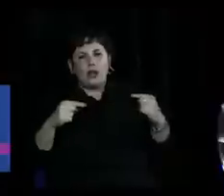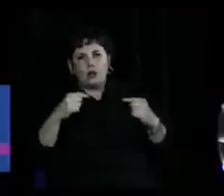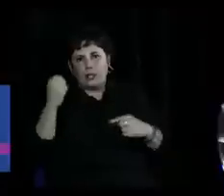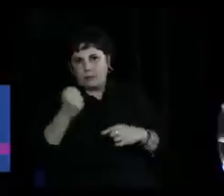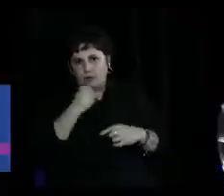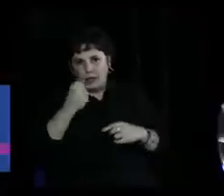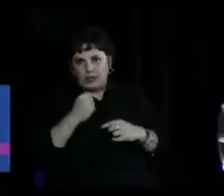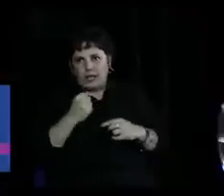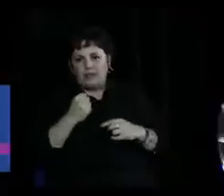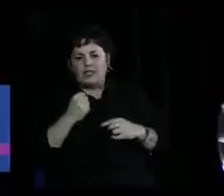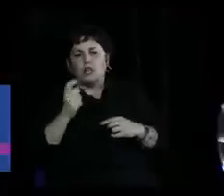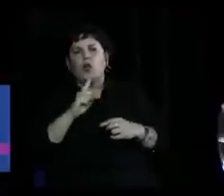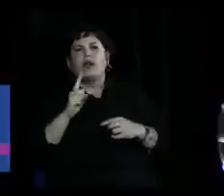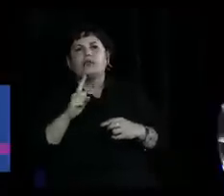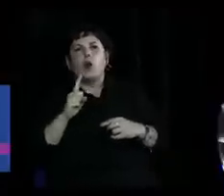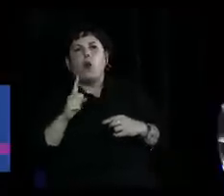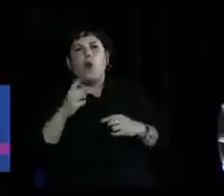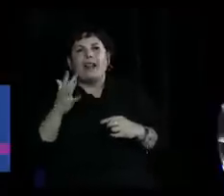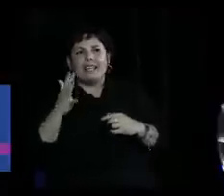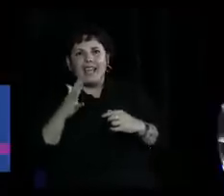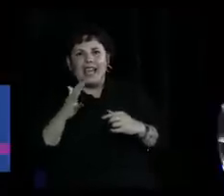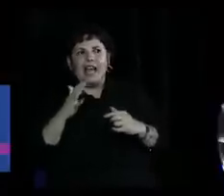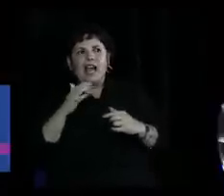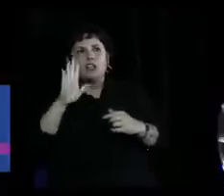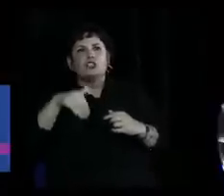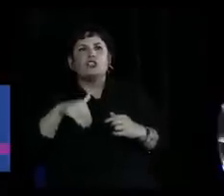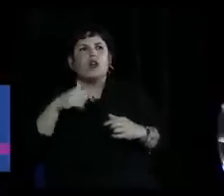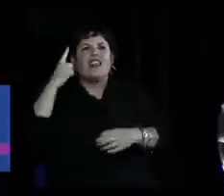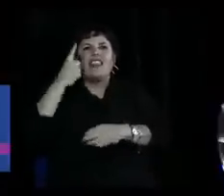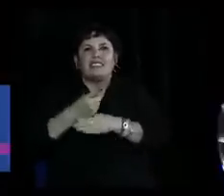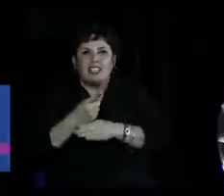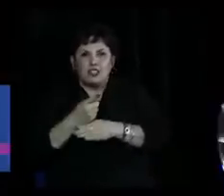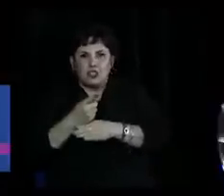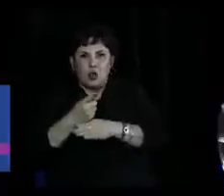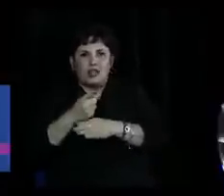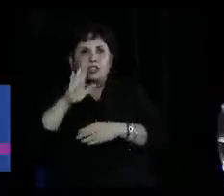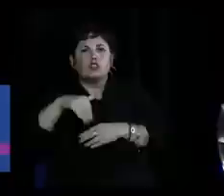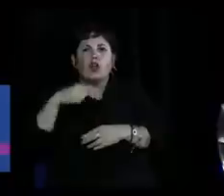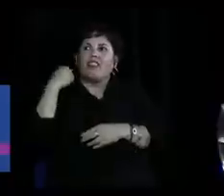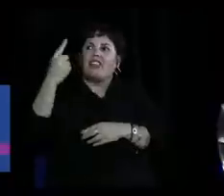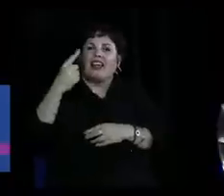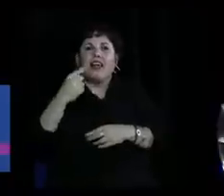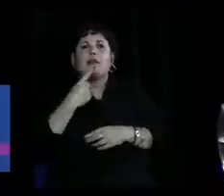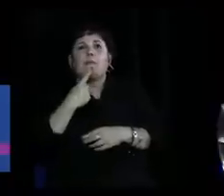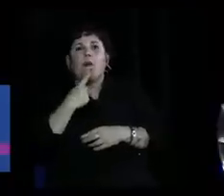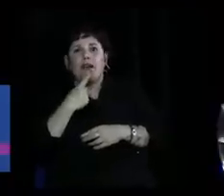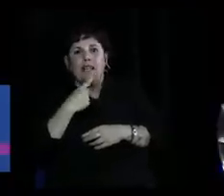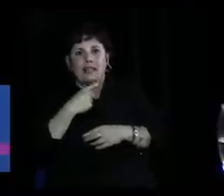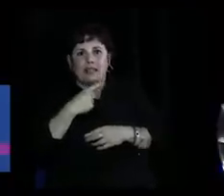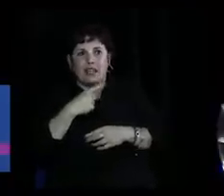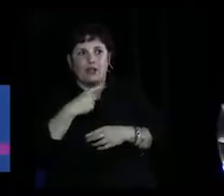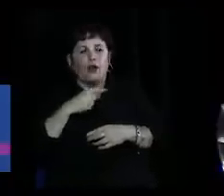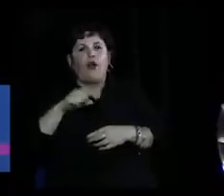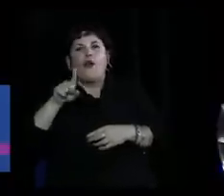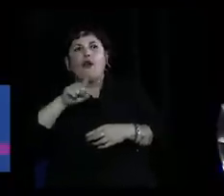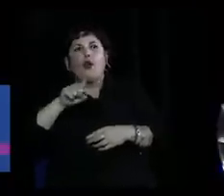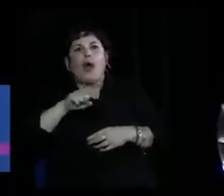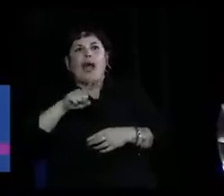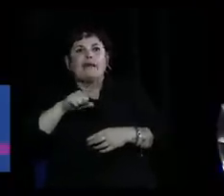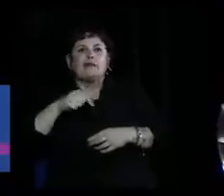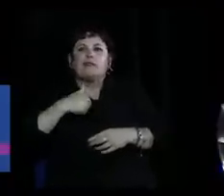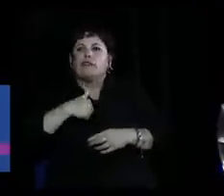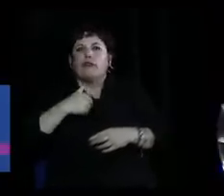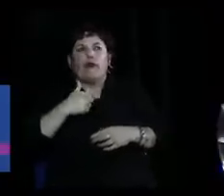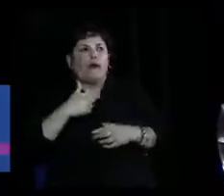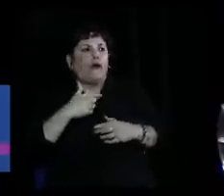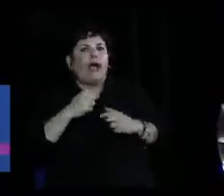porque no son cualquiera, son tomadores de decisión, son dirigentes políticos, son no es que vos